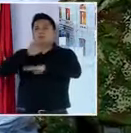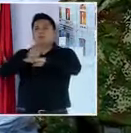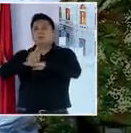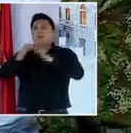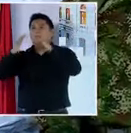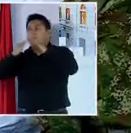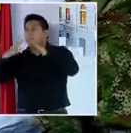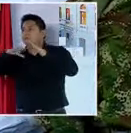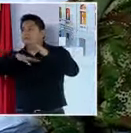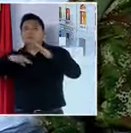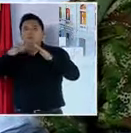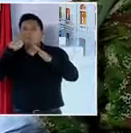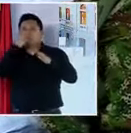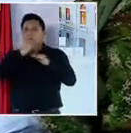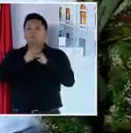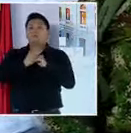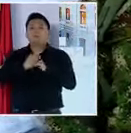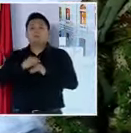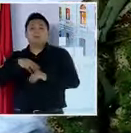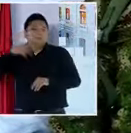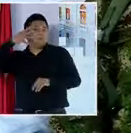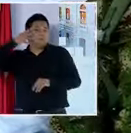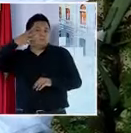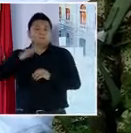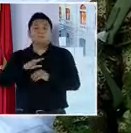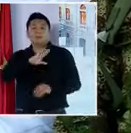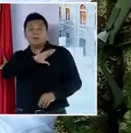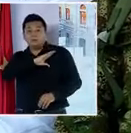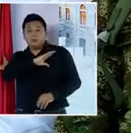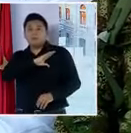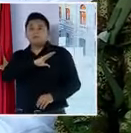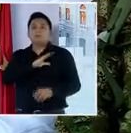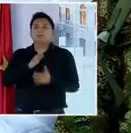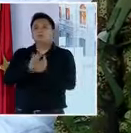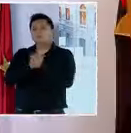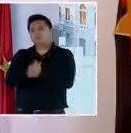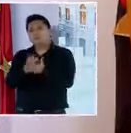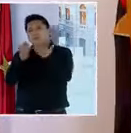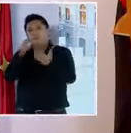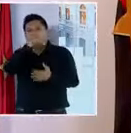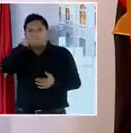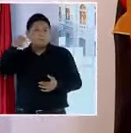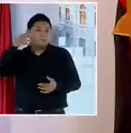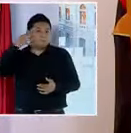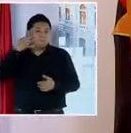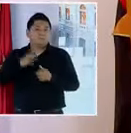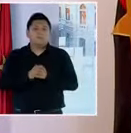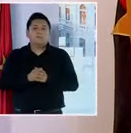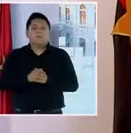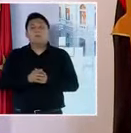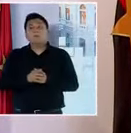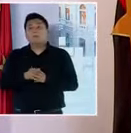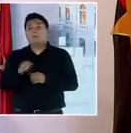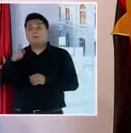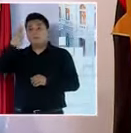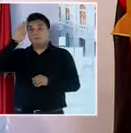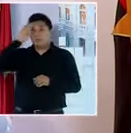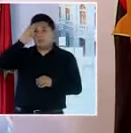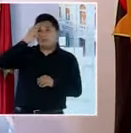General Santander. A los señores alcaldes y alcaldesas de Norte de Santander. A las autoridades